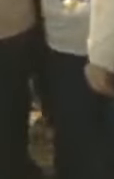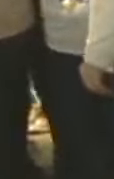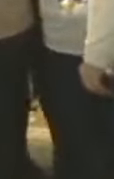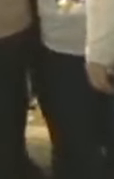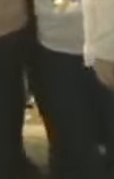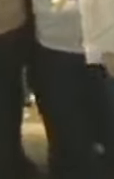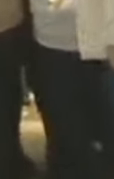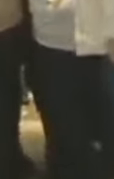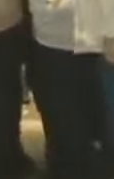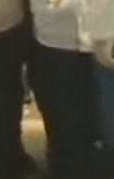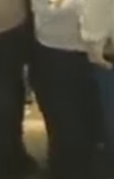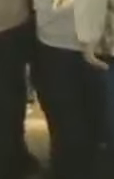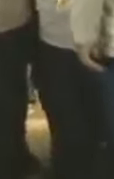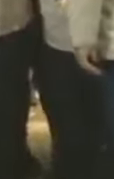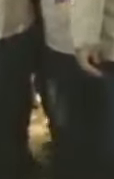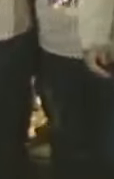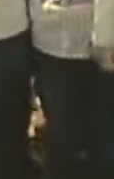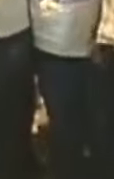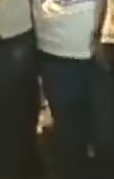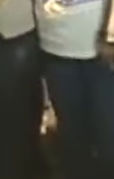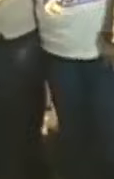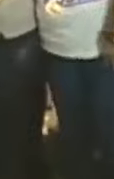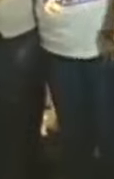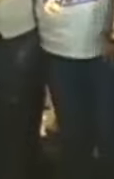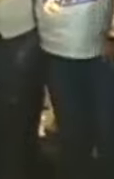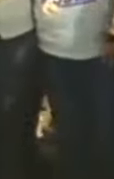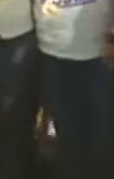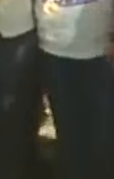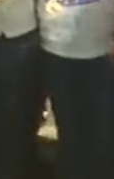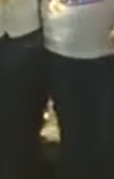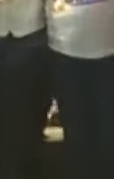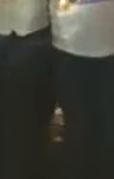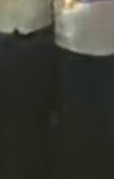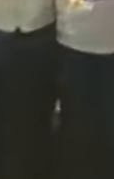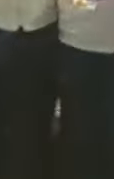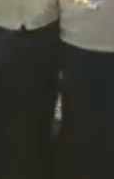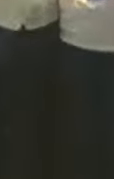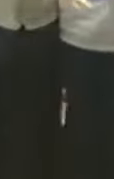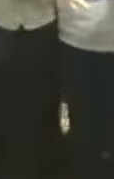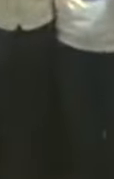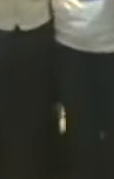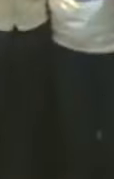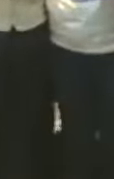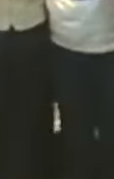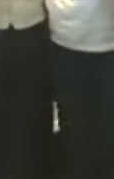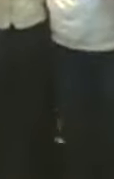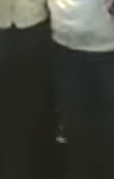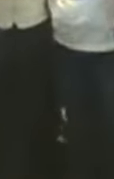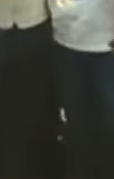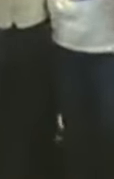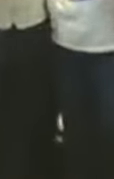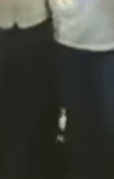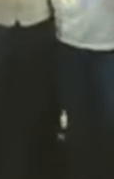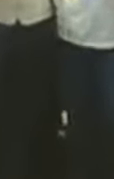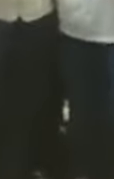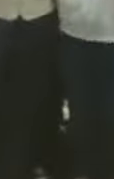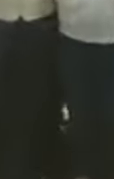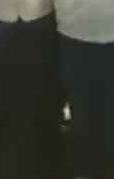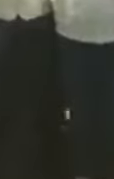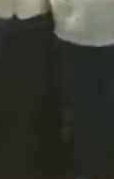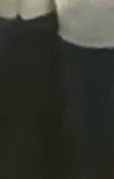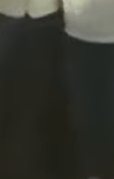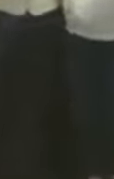la verde de mi vida, orquídea de jazmín, rosa de mi alma, eres mi anhelo, te